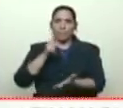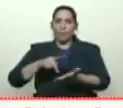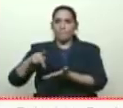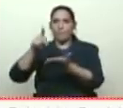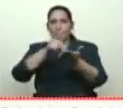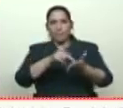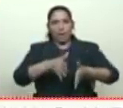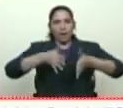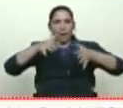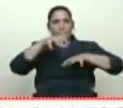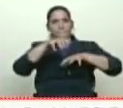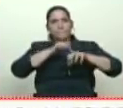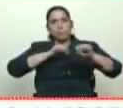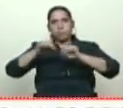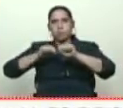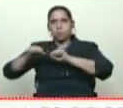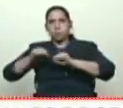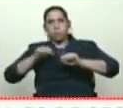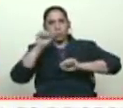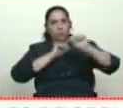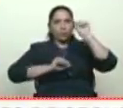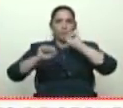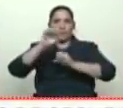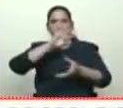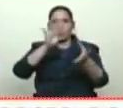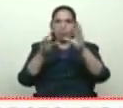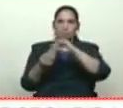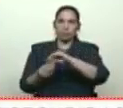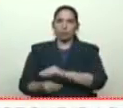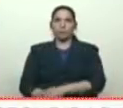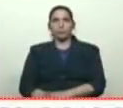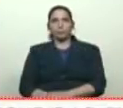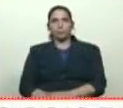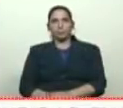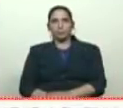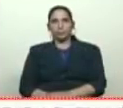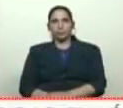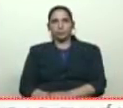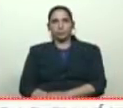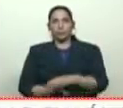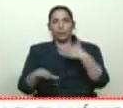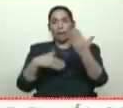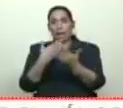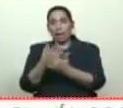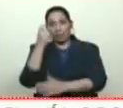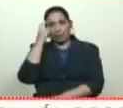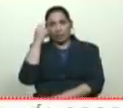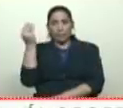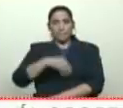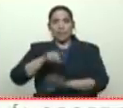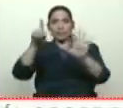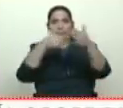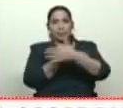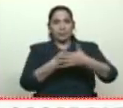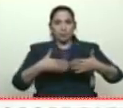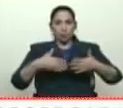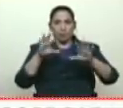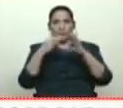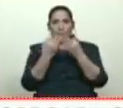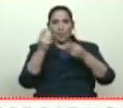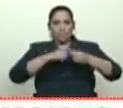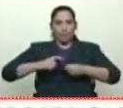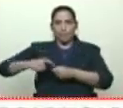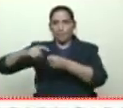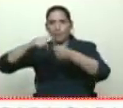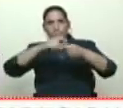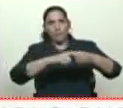gran movilización en defensa de los comités locales de abastecimiento y producción que a la fecha atienden a más de 6 millones de familias